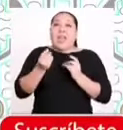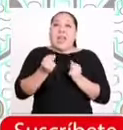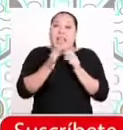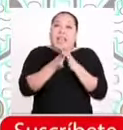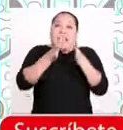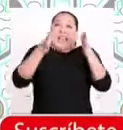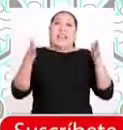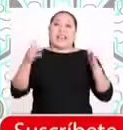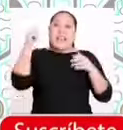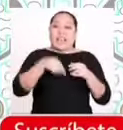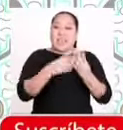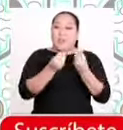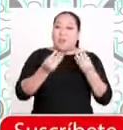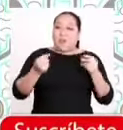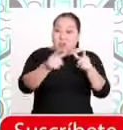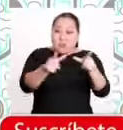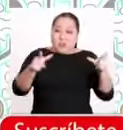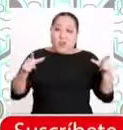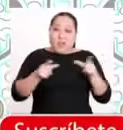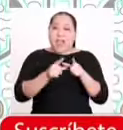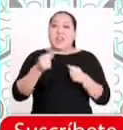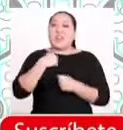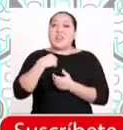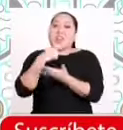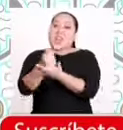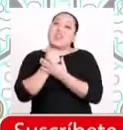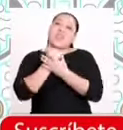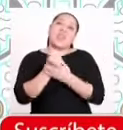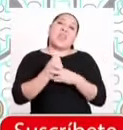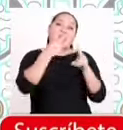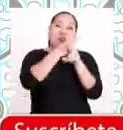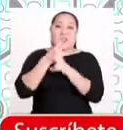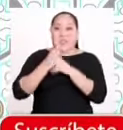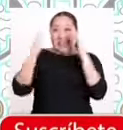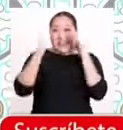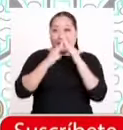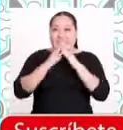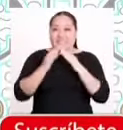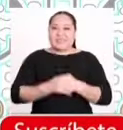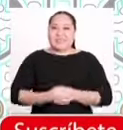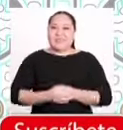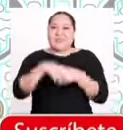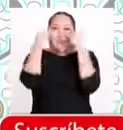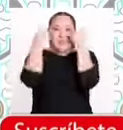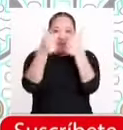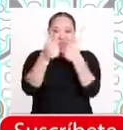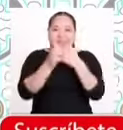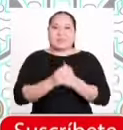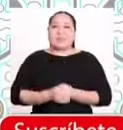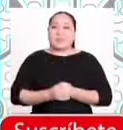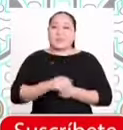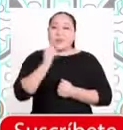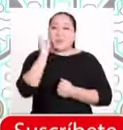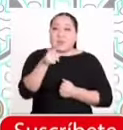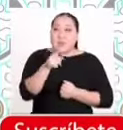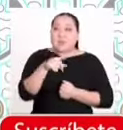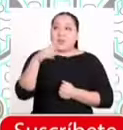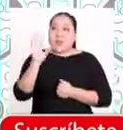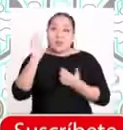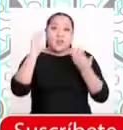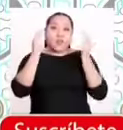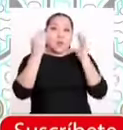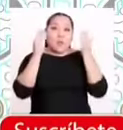mi casa hay mucho espacio y nos podría ayudar a cuidar la casa. Muy bien. Sin darse cuenta, han